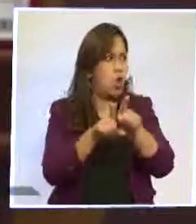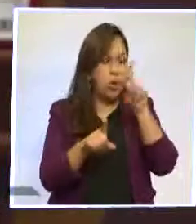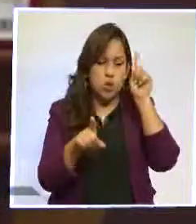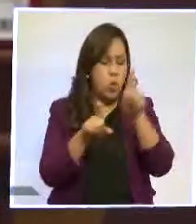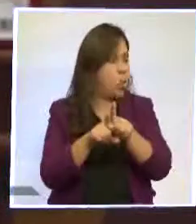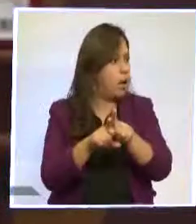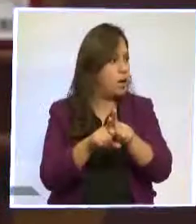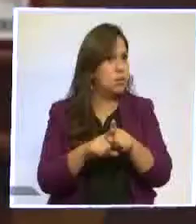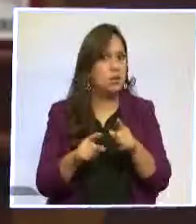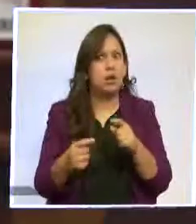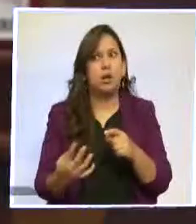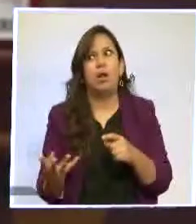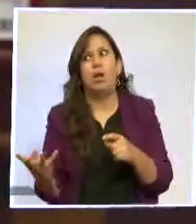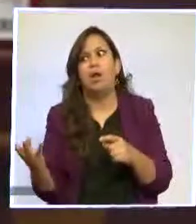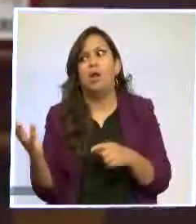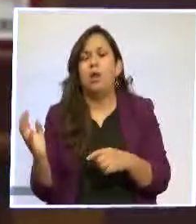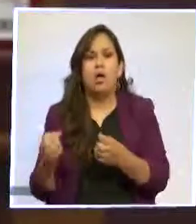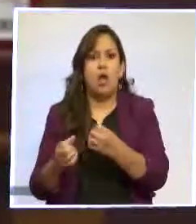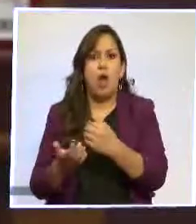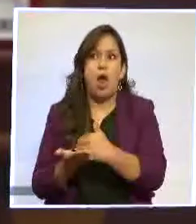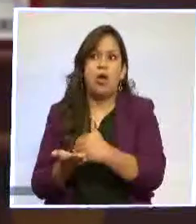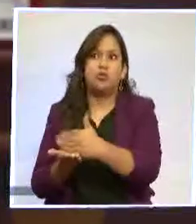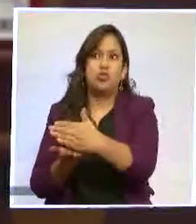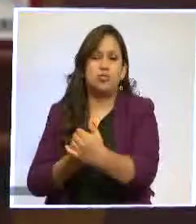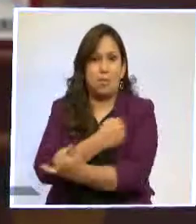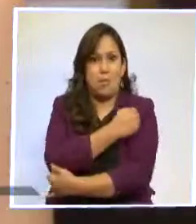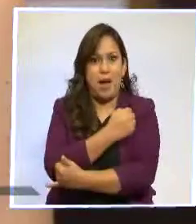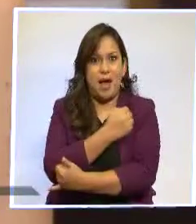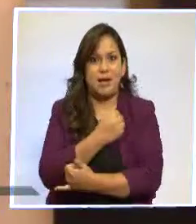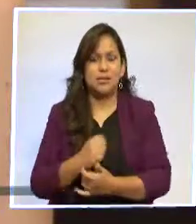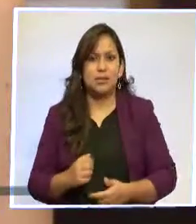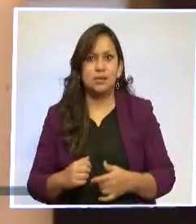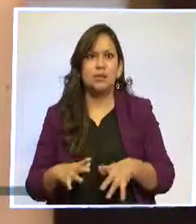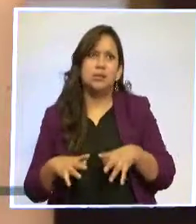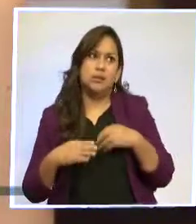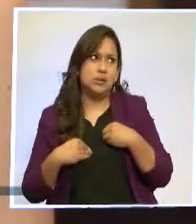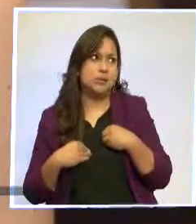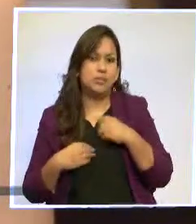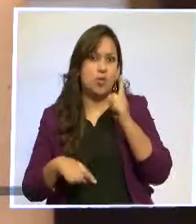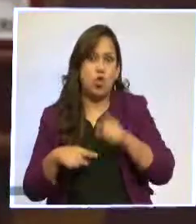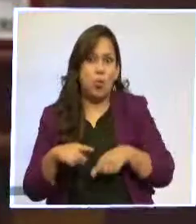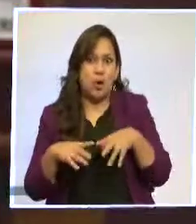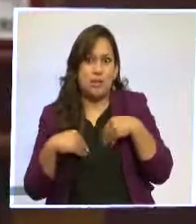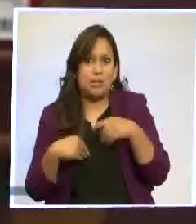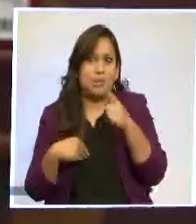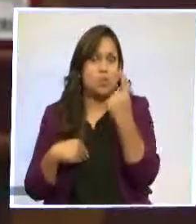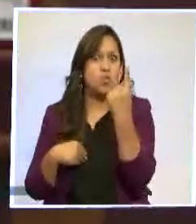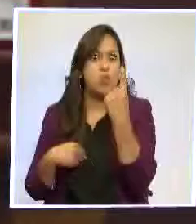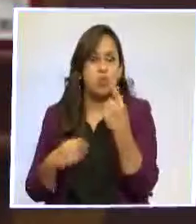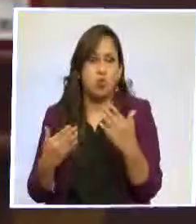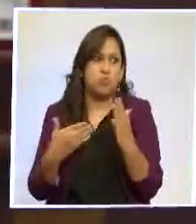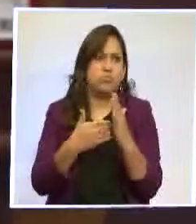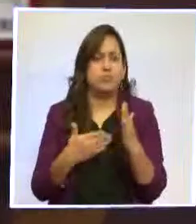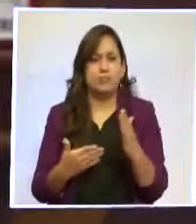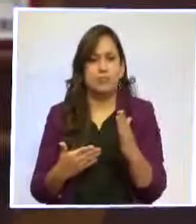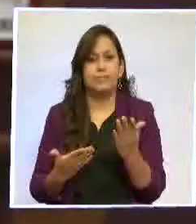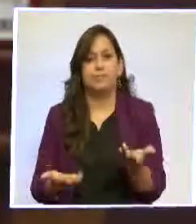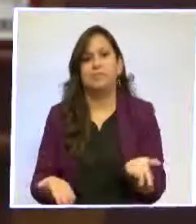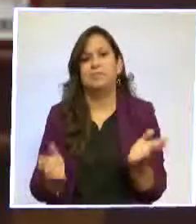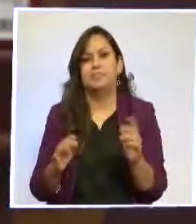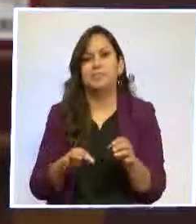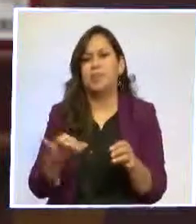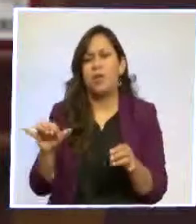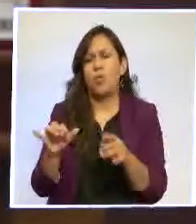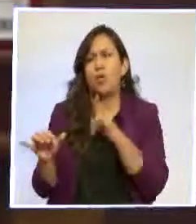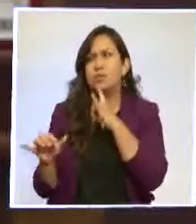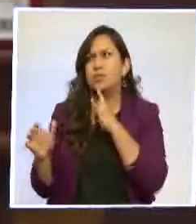todos acordamos algo en común. Eso pasa, por ejemplo, con las negociaciones de cambio climático en los espacios multilaterales. Basta que los Estados Unidos no esté de